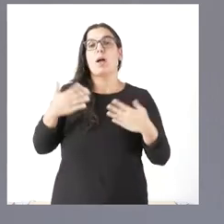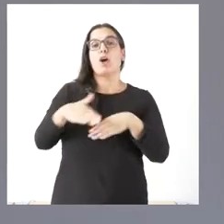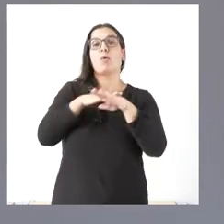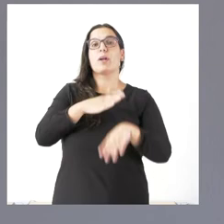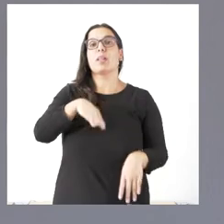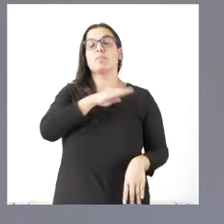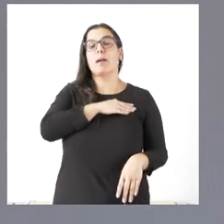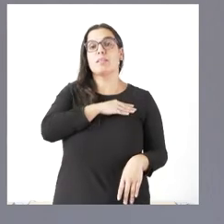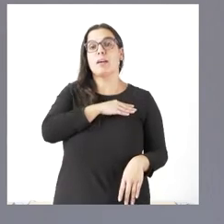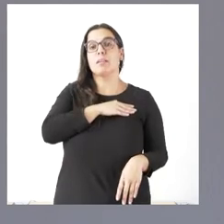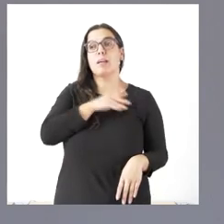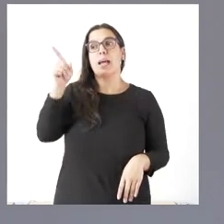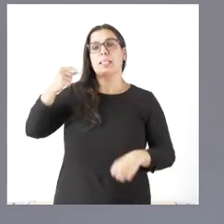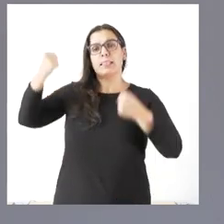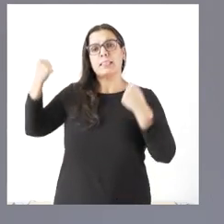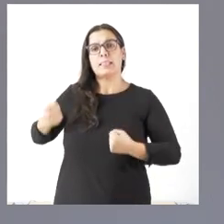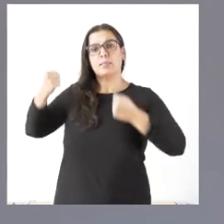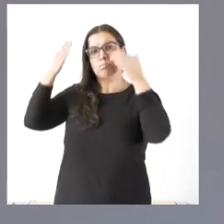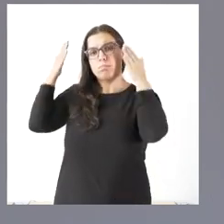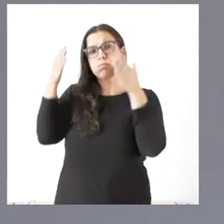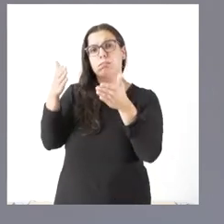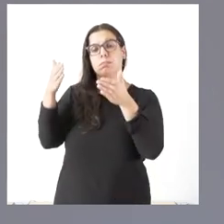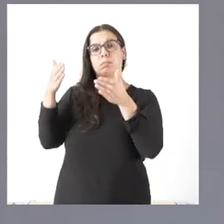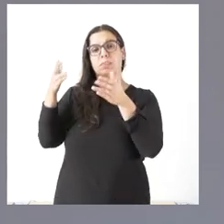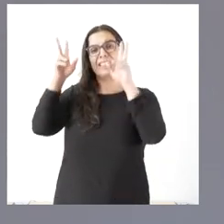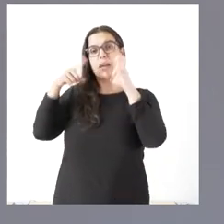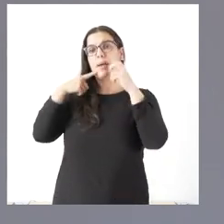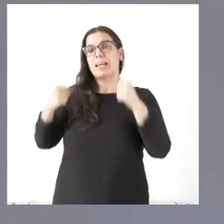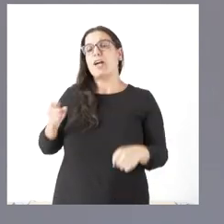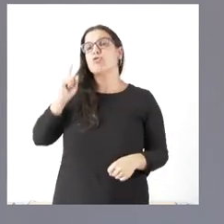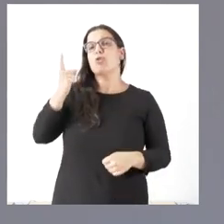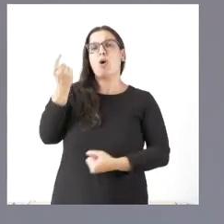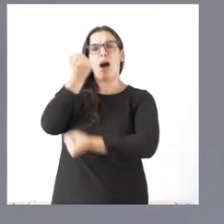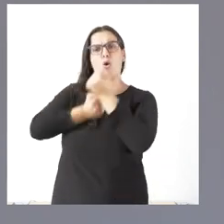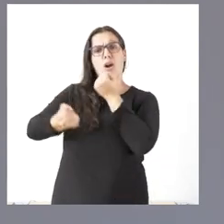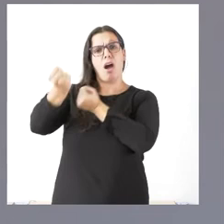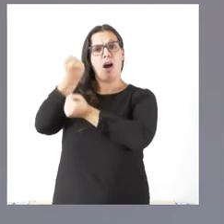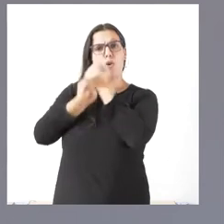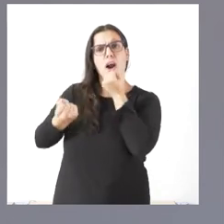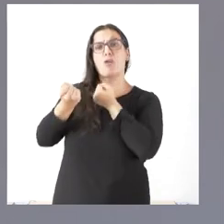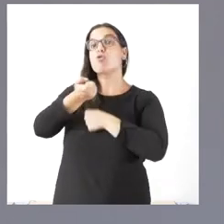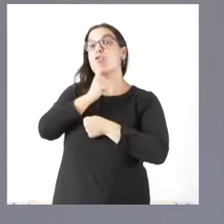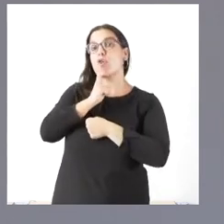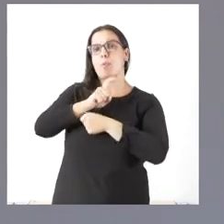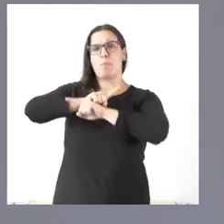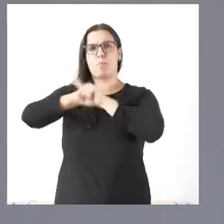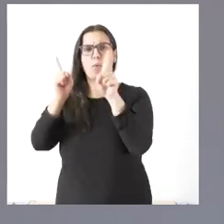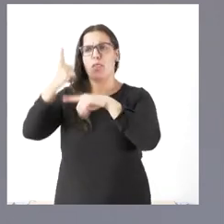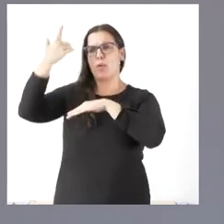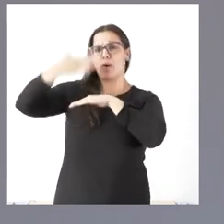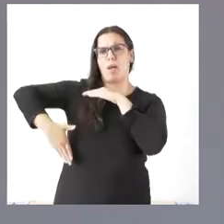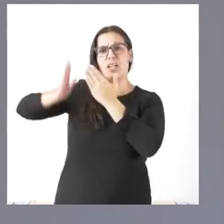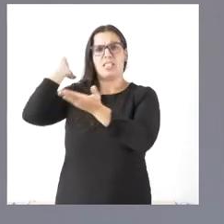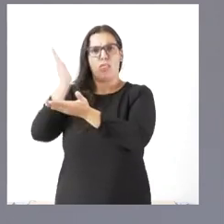España, su principal hincapié en materia energética es solo ahorrar, y ahorrar por la vía de las prohibiciones, de las restricciones y de las sanciones a